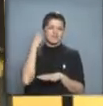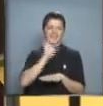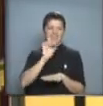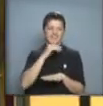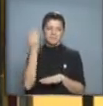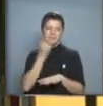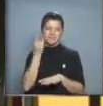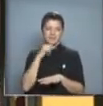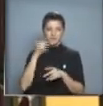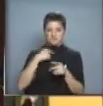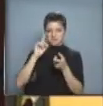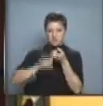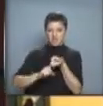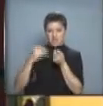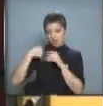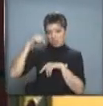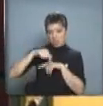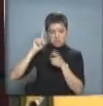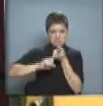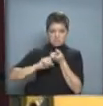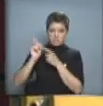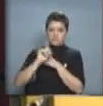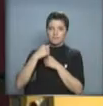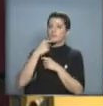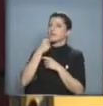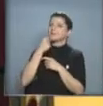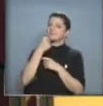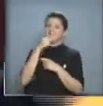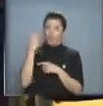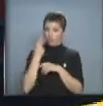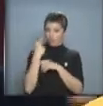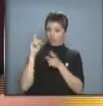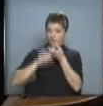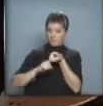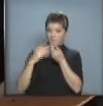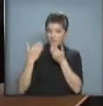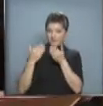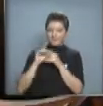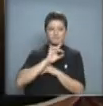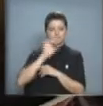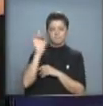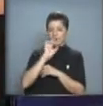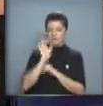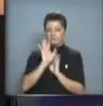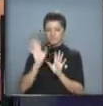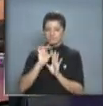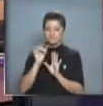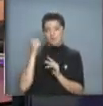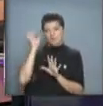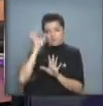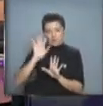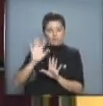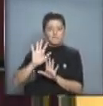casar. ¿Pero se casaría o no? No, por ahora no. Pues además es eso. ¿Te casarías conmigo? No, tampoco. Perdón, para que no. Pero lo que yo quería decir es que para